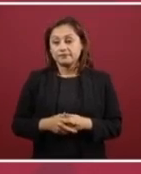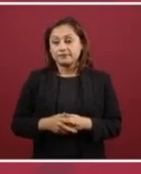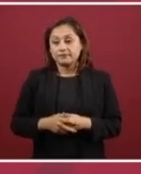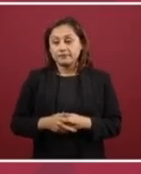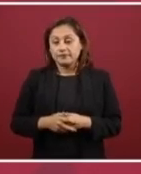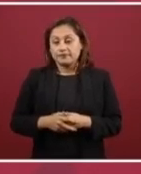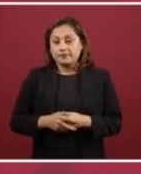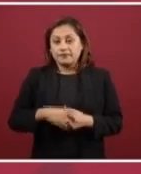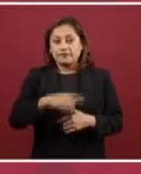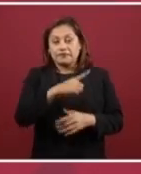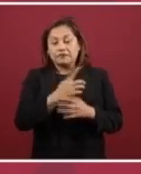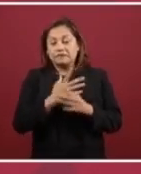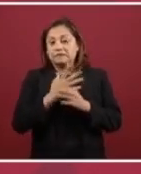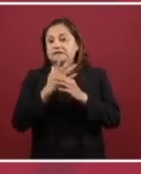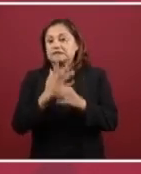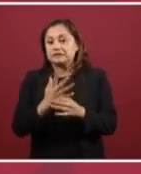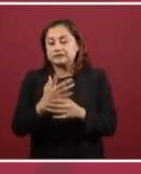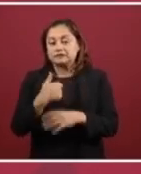cierta,